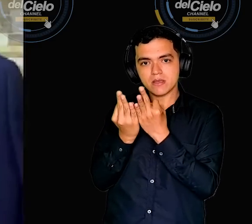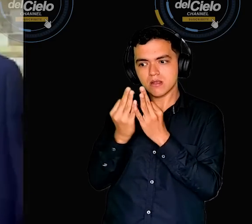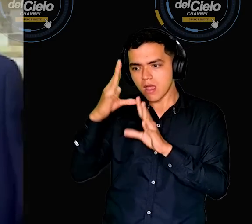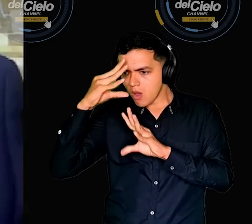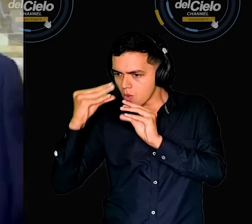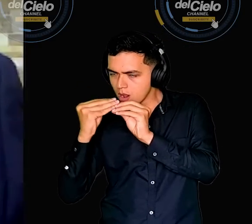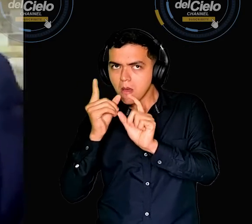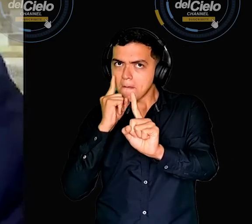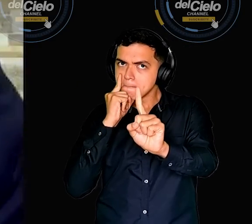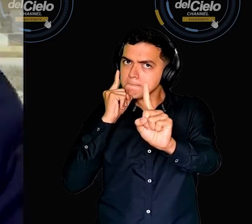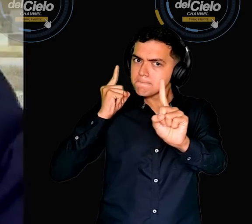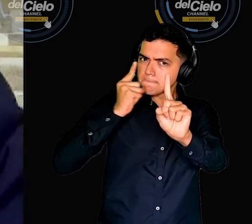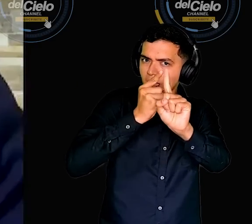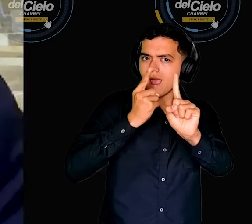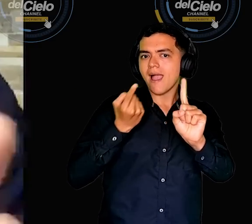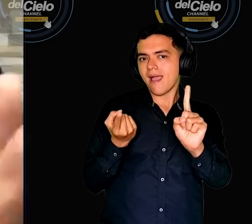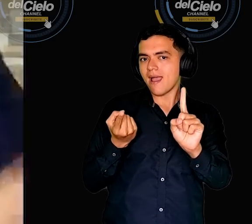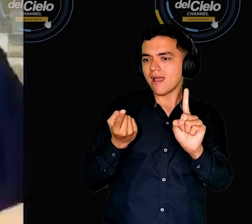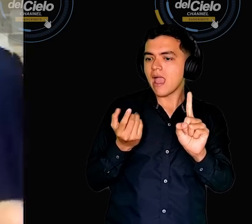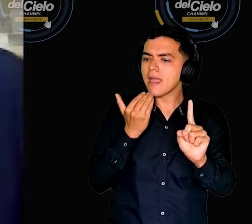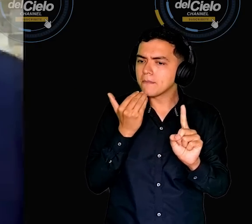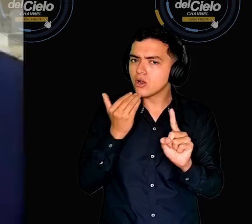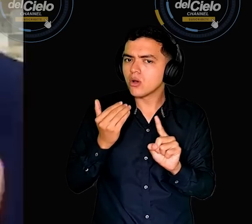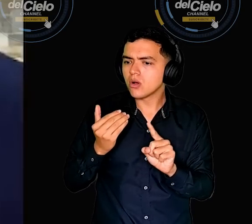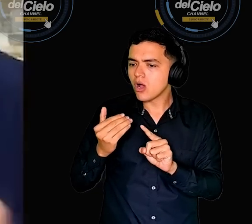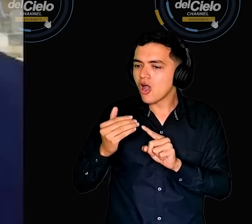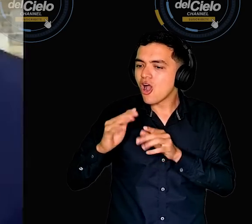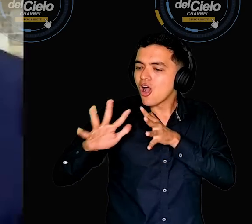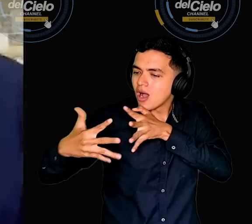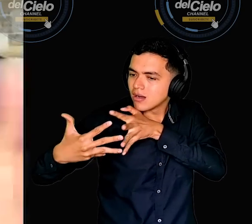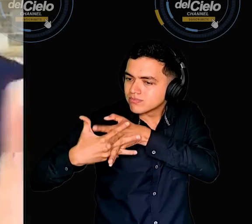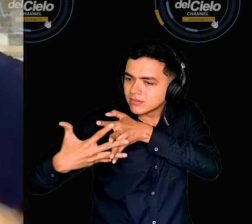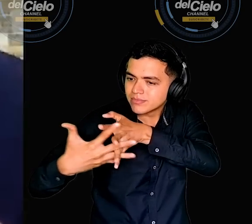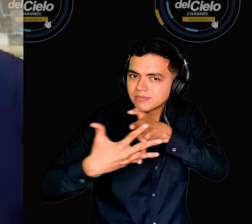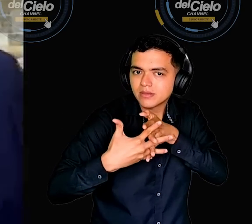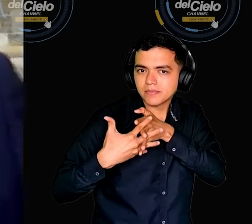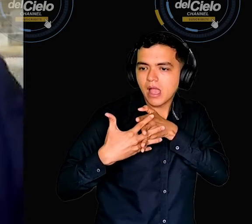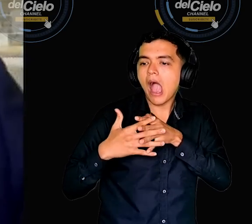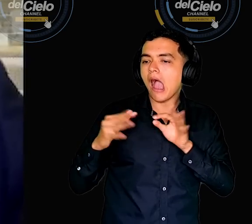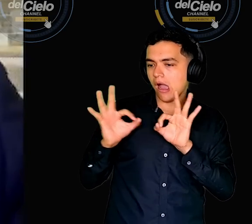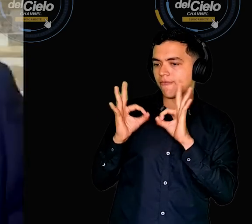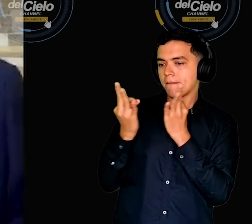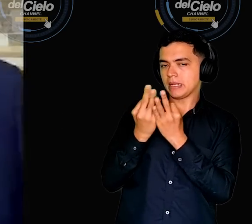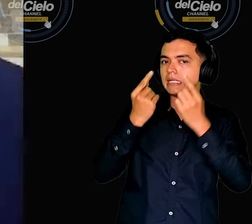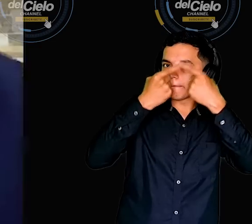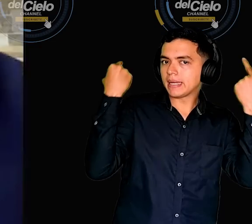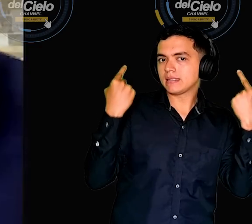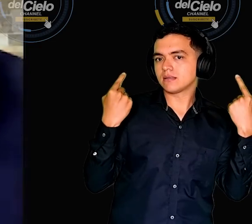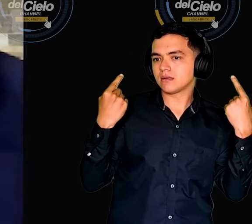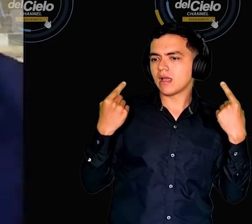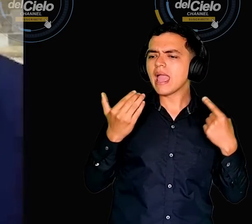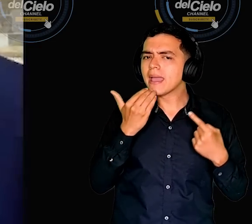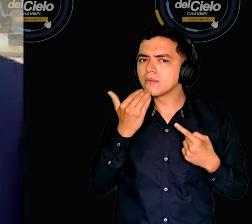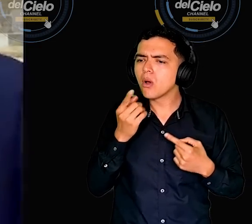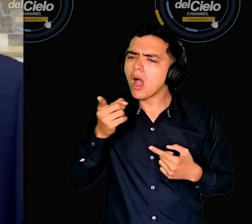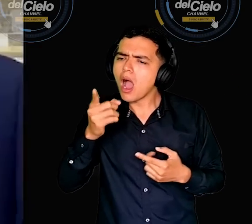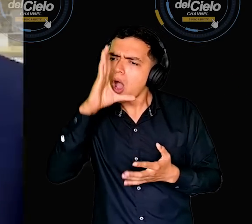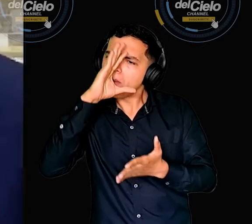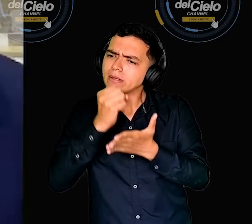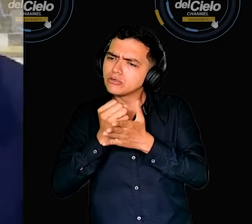no va. Y la conversación hace daño, porque la Biblia dice que las malas conversaciones corrompen las